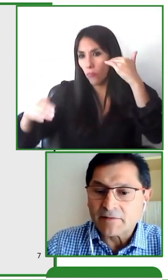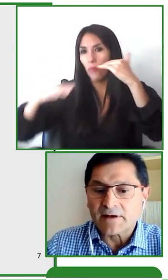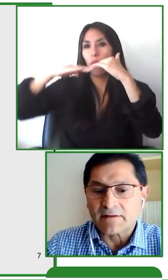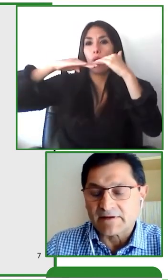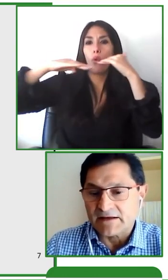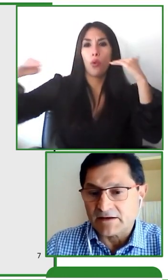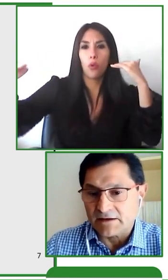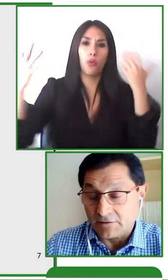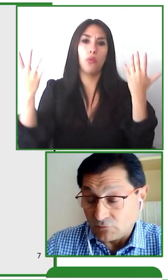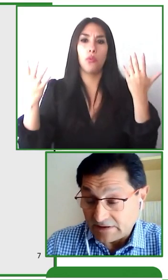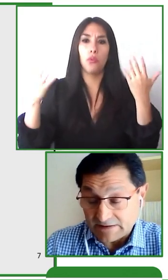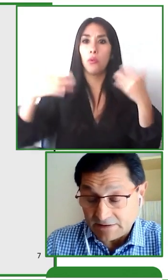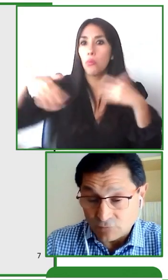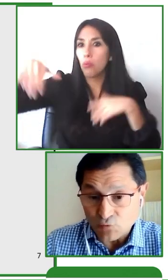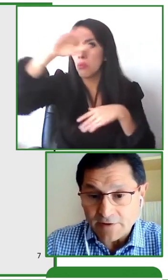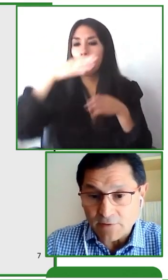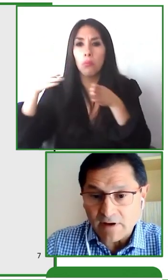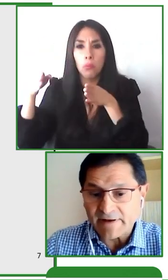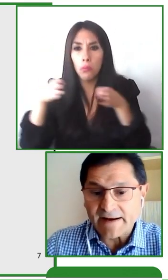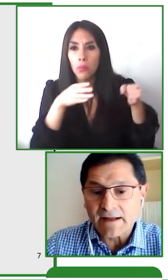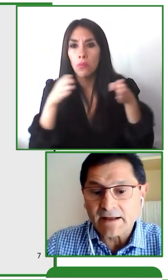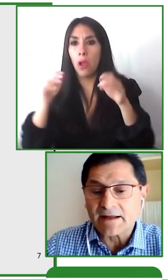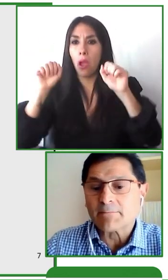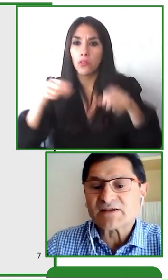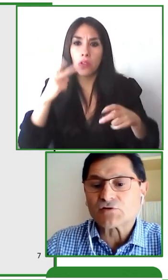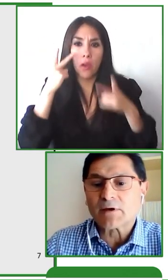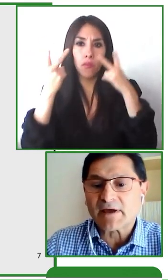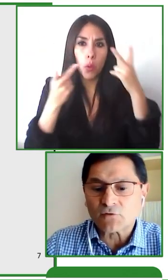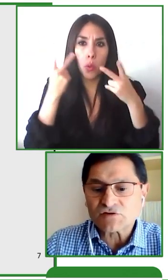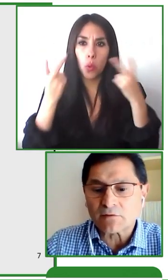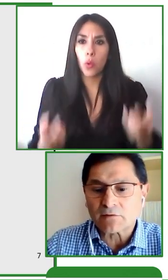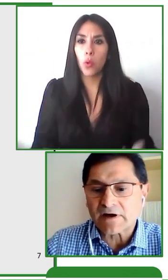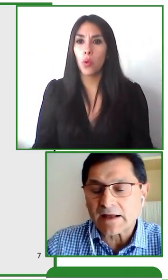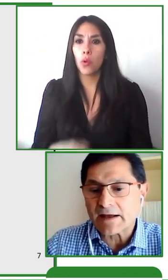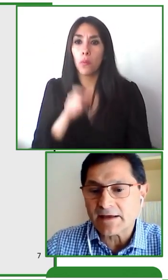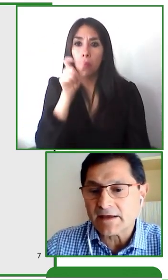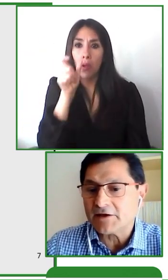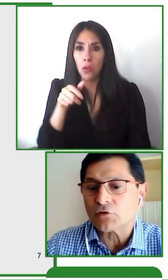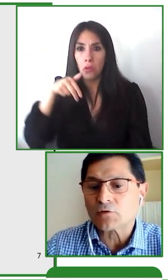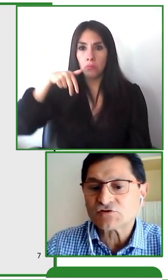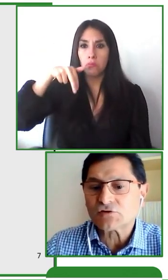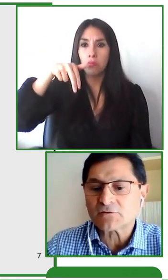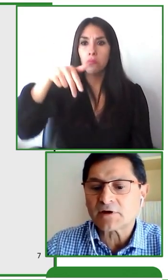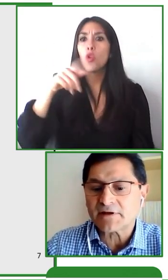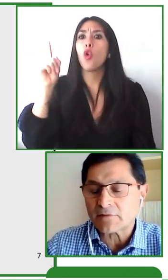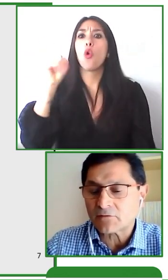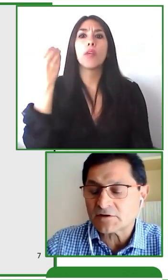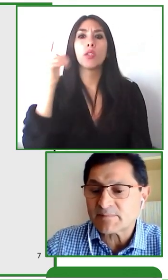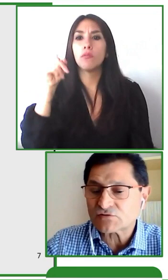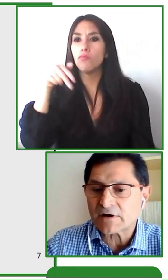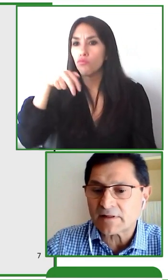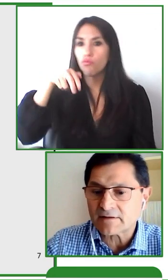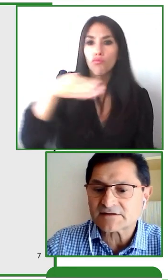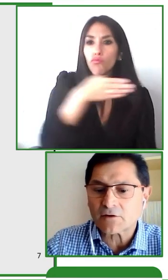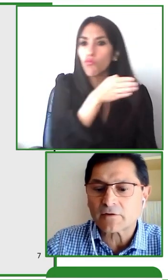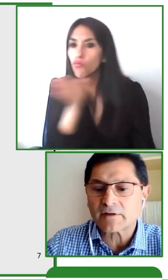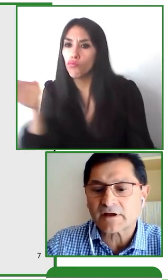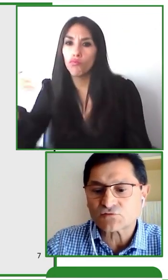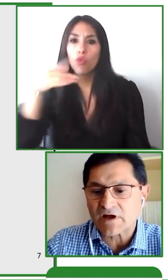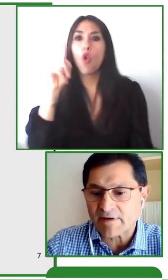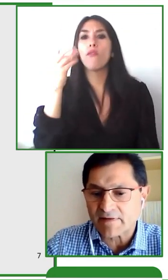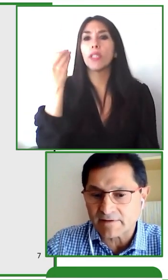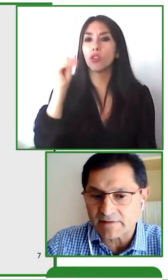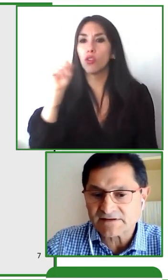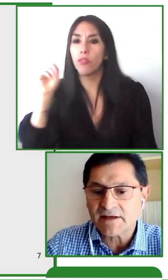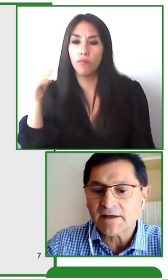determinar en qué acera el usuario caminará, en qué paso de peatones cruzará la calle y todo eso dándole indicaciones personalizadas acorde